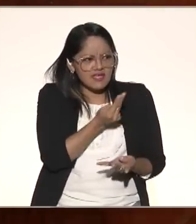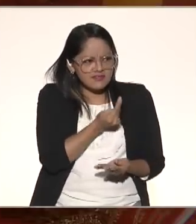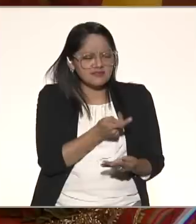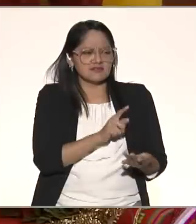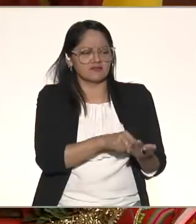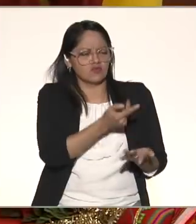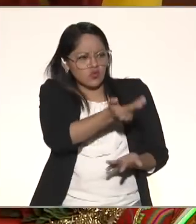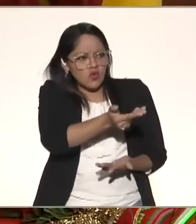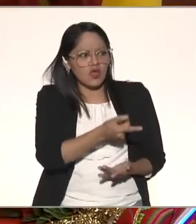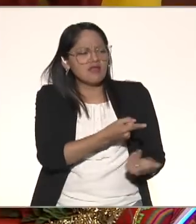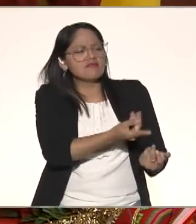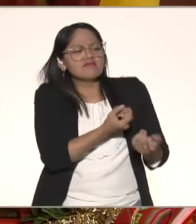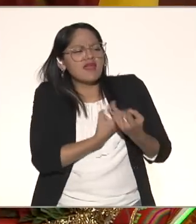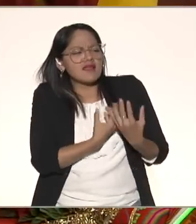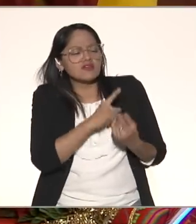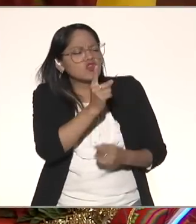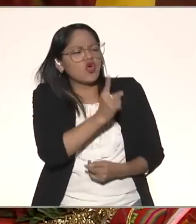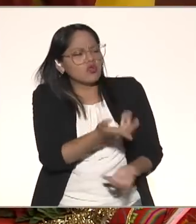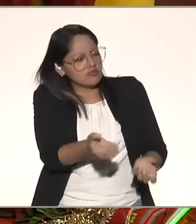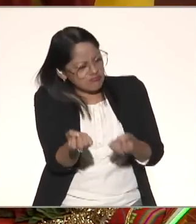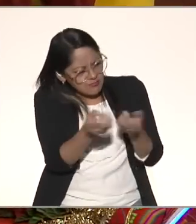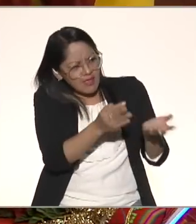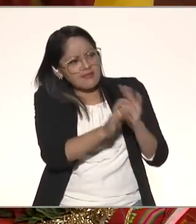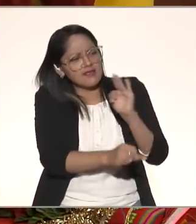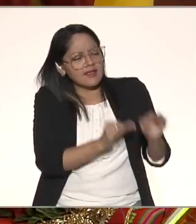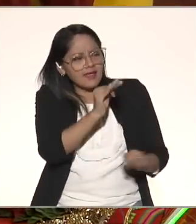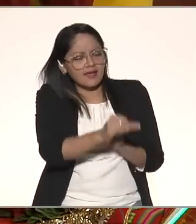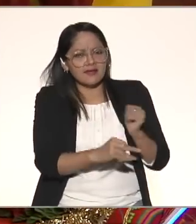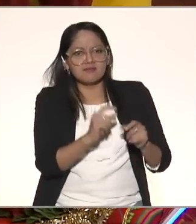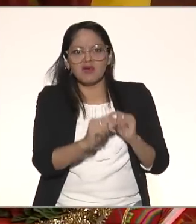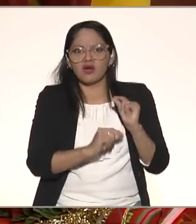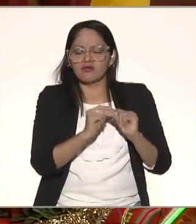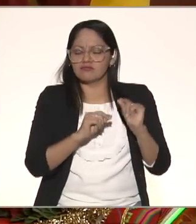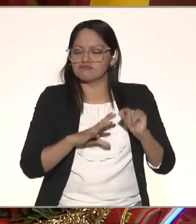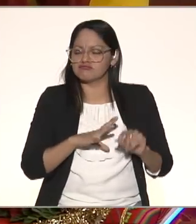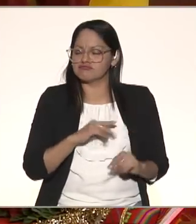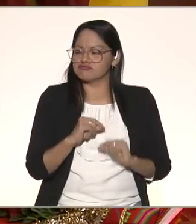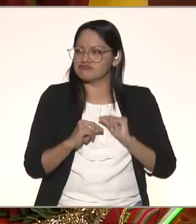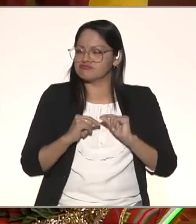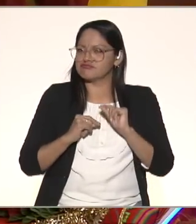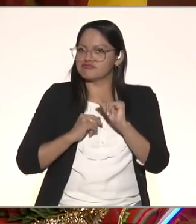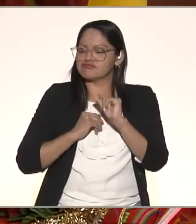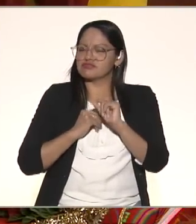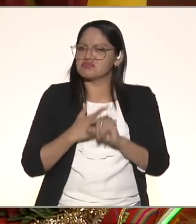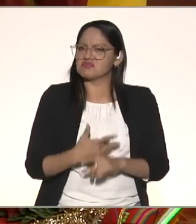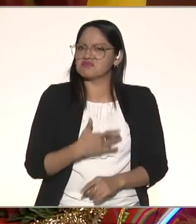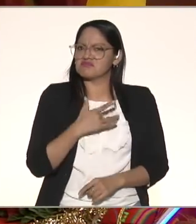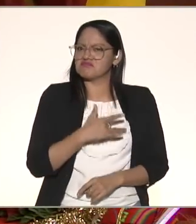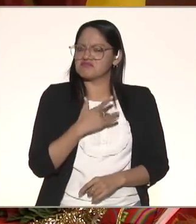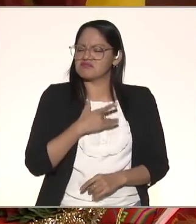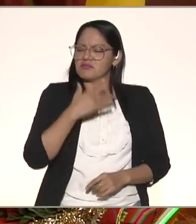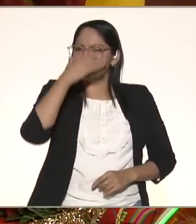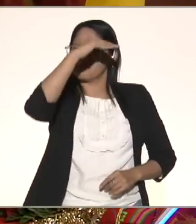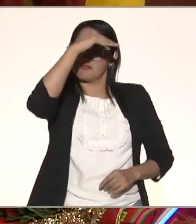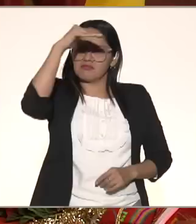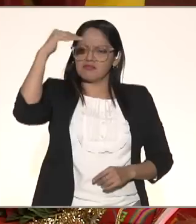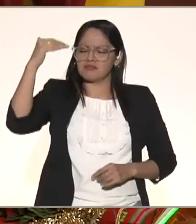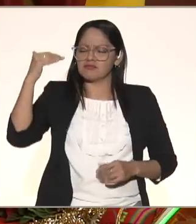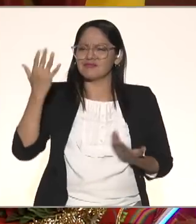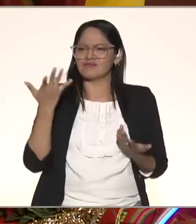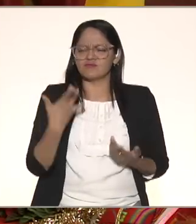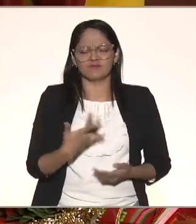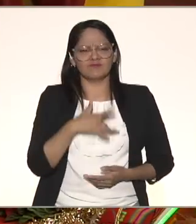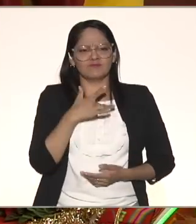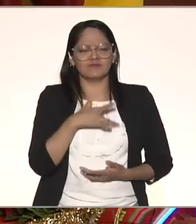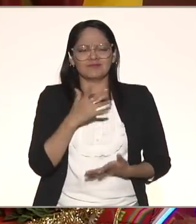estás para dar, estás para recibir. Entonces, esa voracidad de pronto, pues sí, va generando a adultos que de